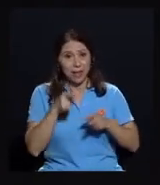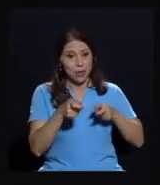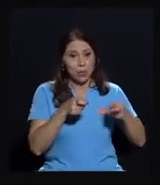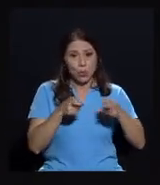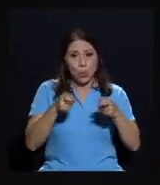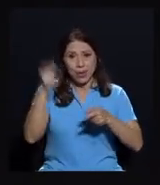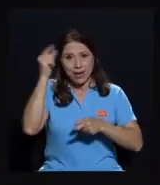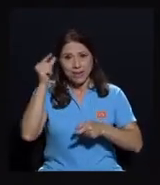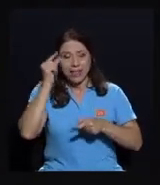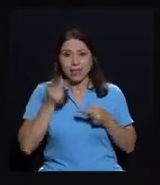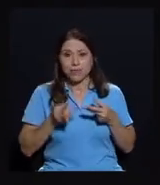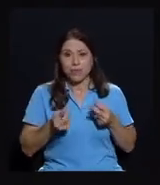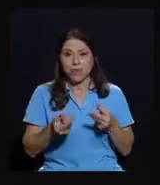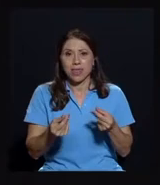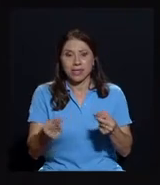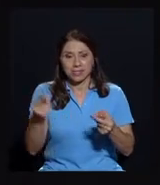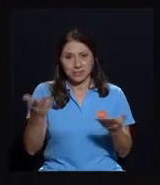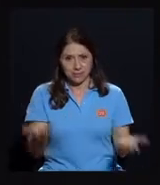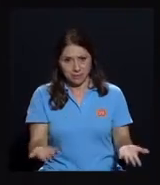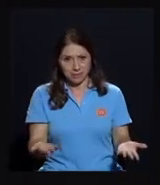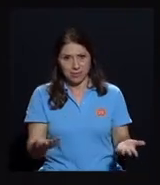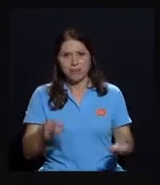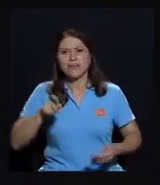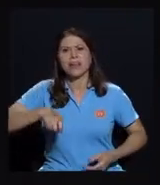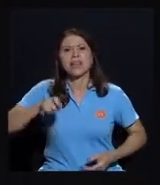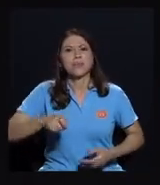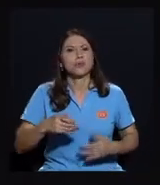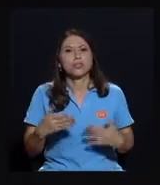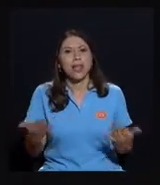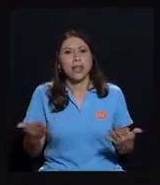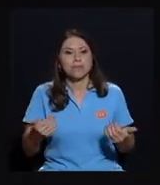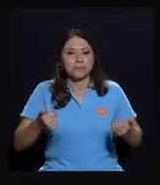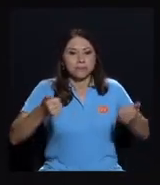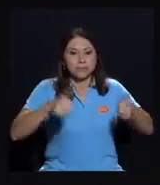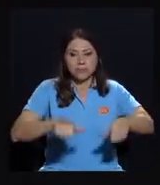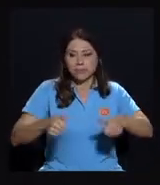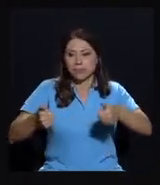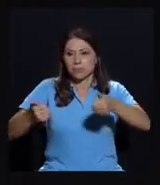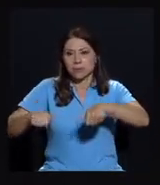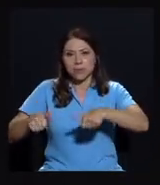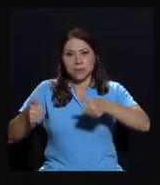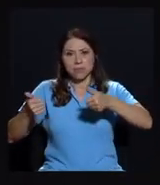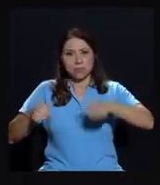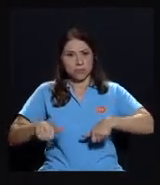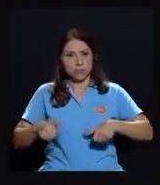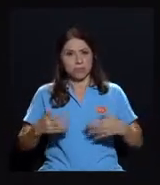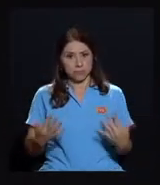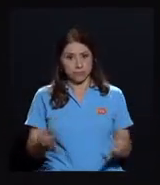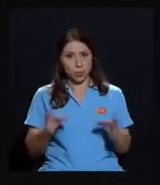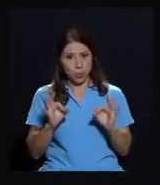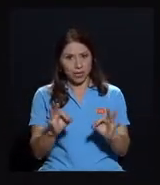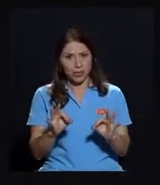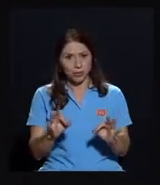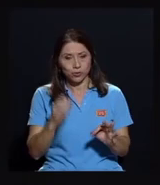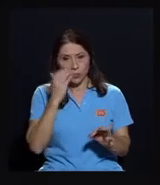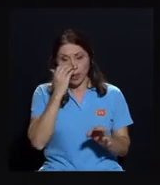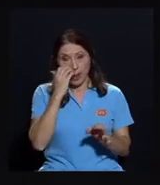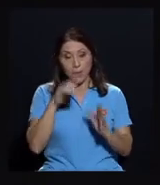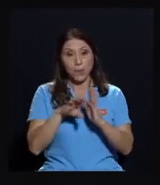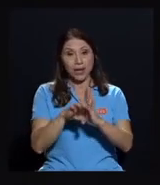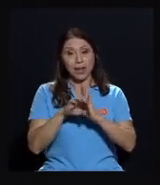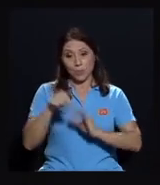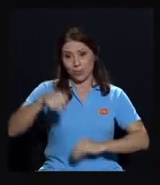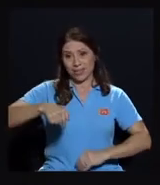fluidez a un gobierno que requerimos requerimos acuerdos concretos en la línea de lo que por ejemplo el día de hoy